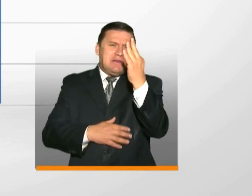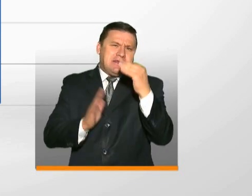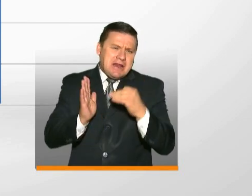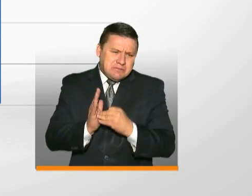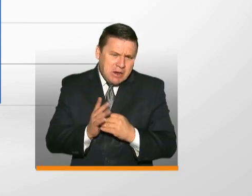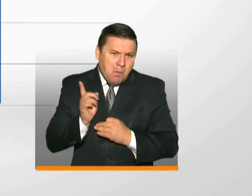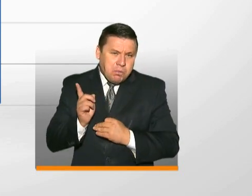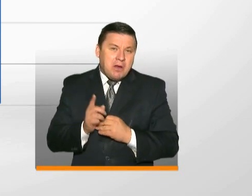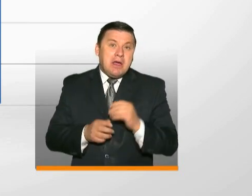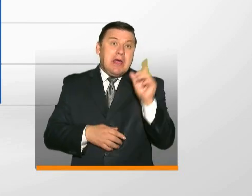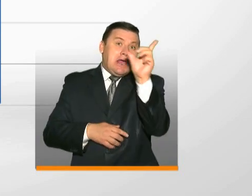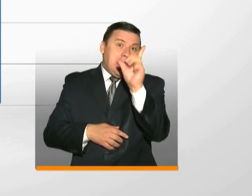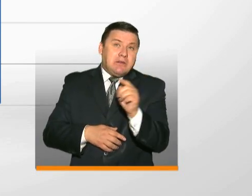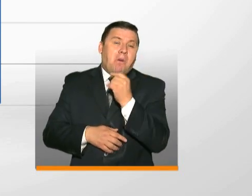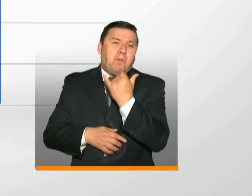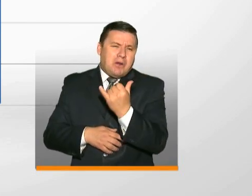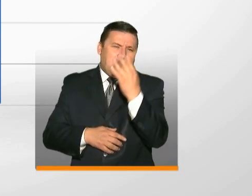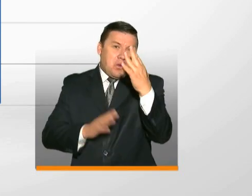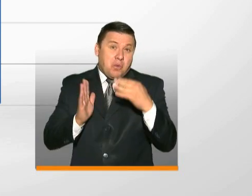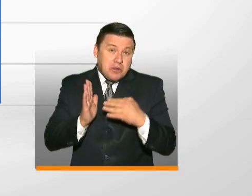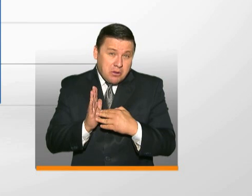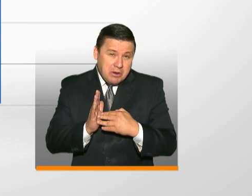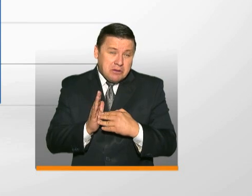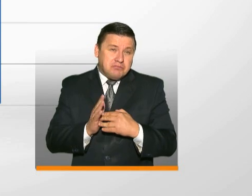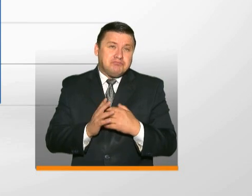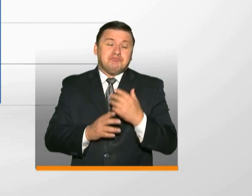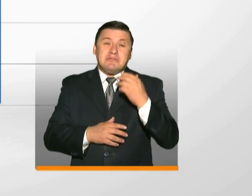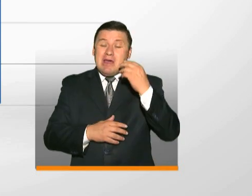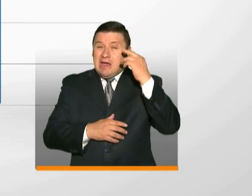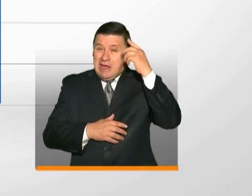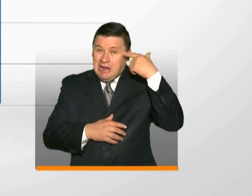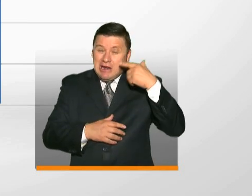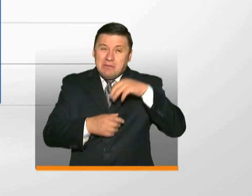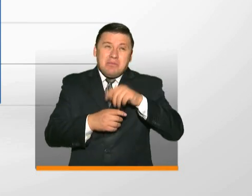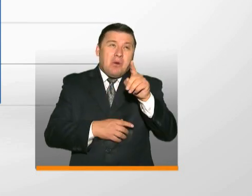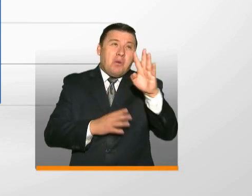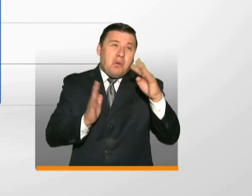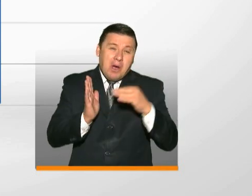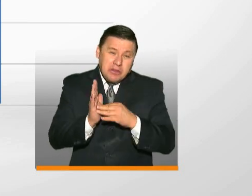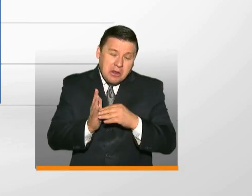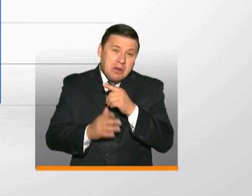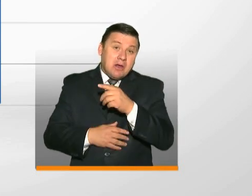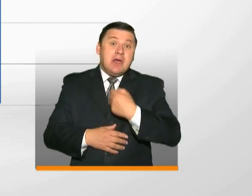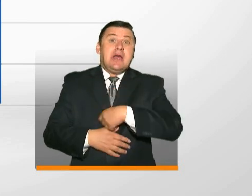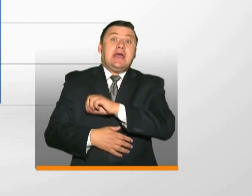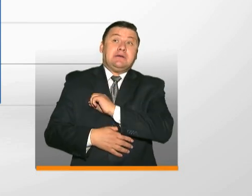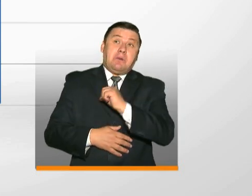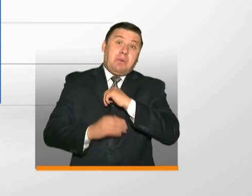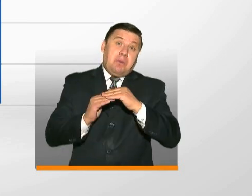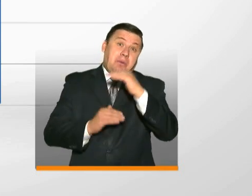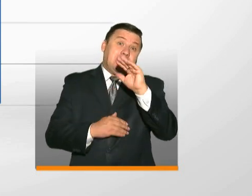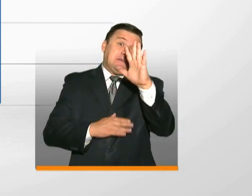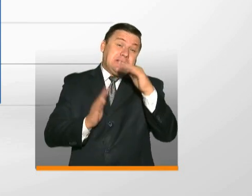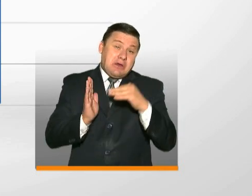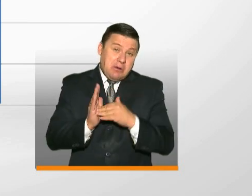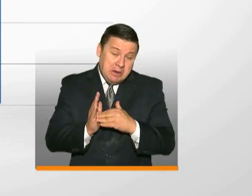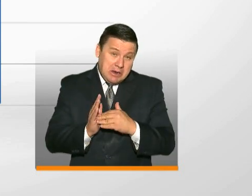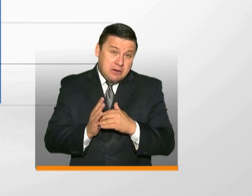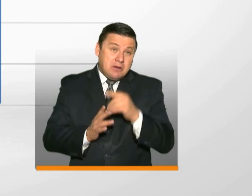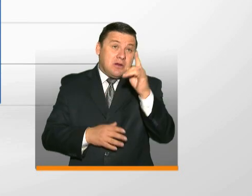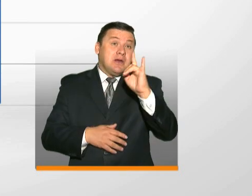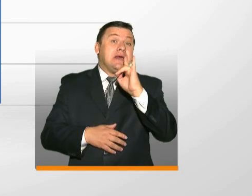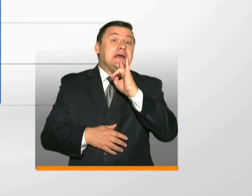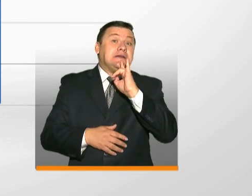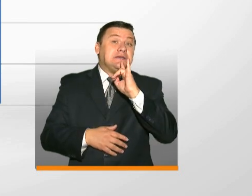3.000, Italia que se acerca a los 4.000, Reino Unido que supera los 4.000, España que supera los 5.000 y